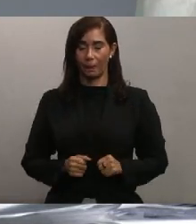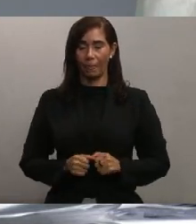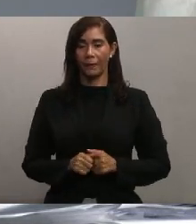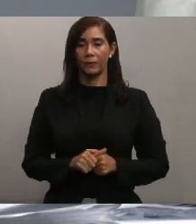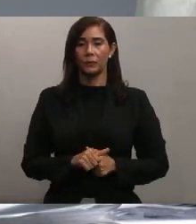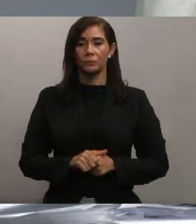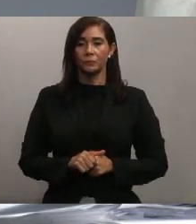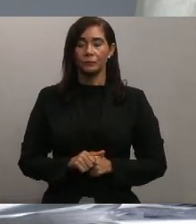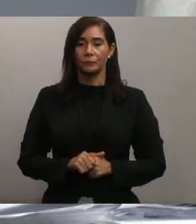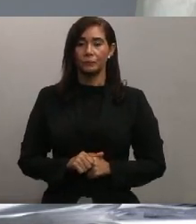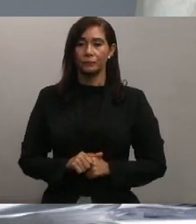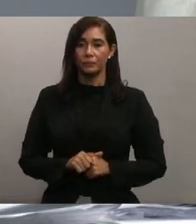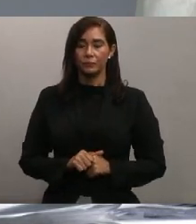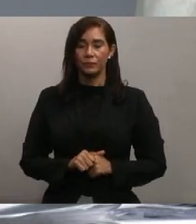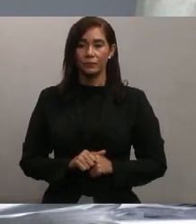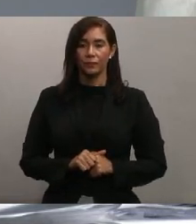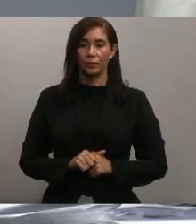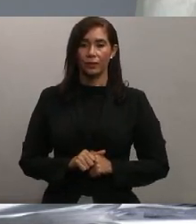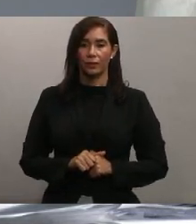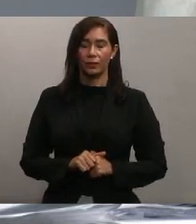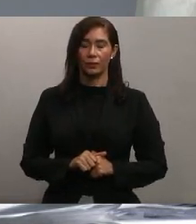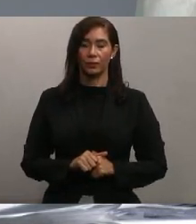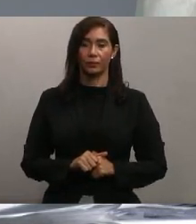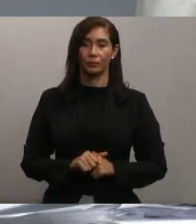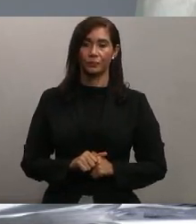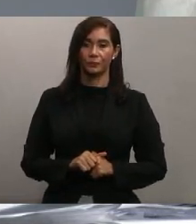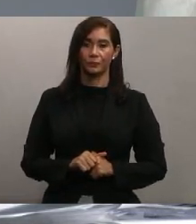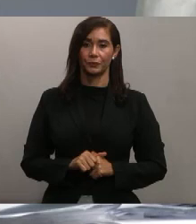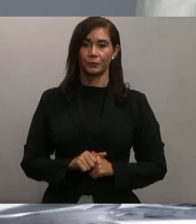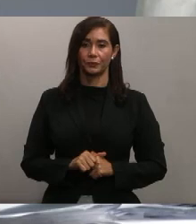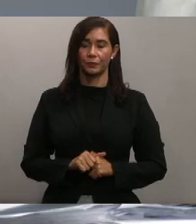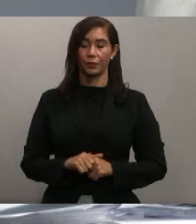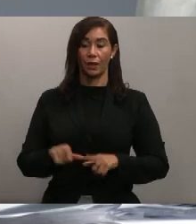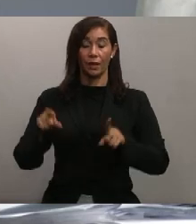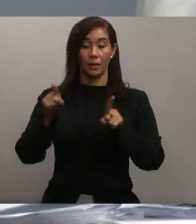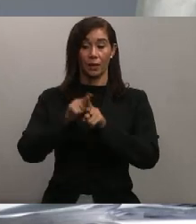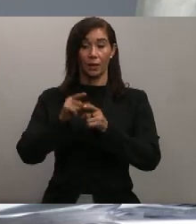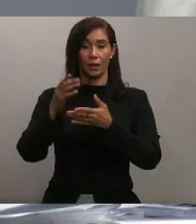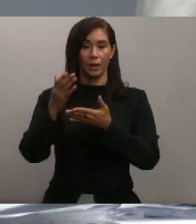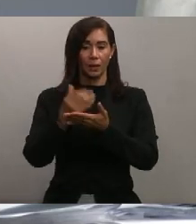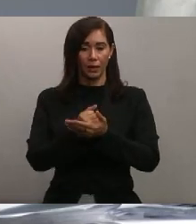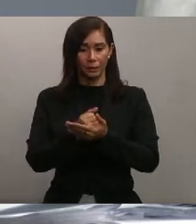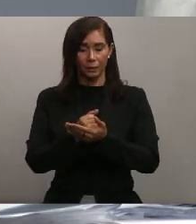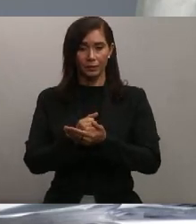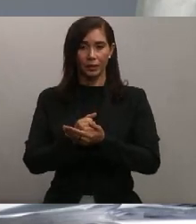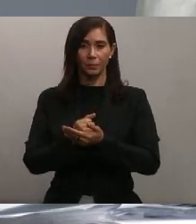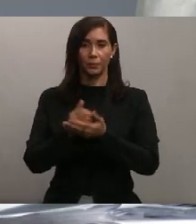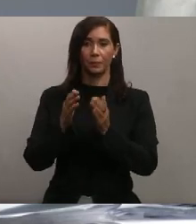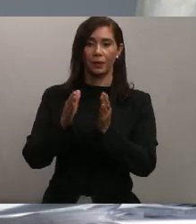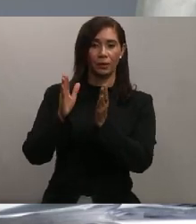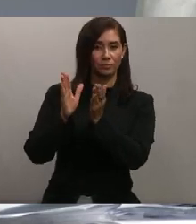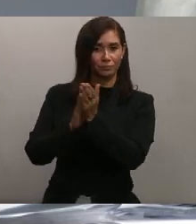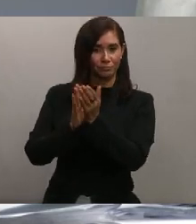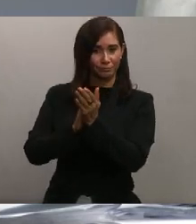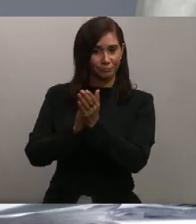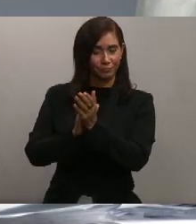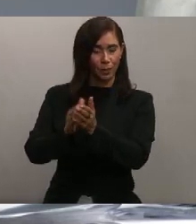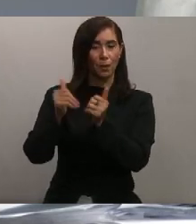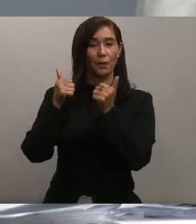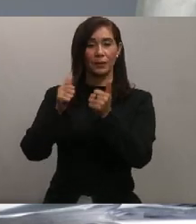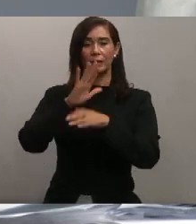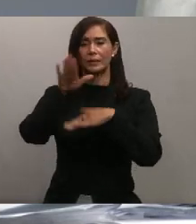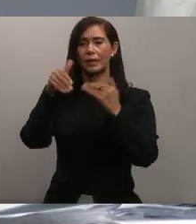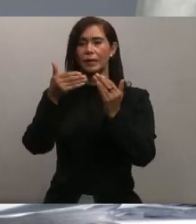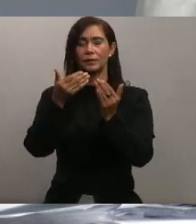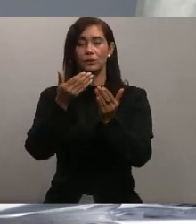Queremos aprovechar igualmente para expresar nuestras felicitaciones a todos los trabajadores